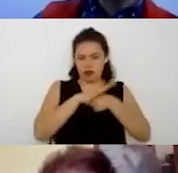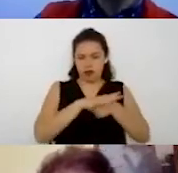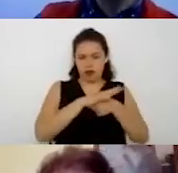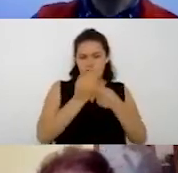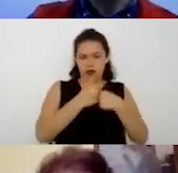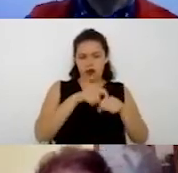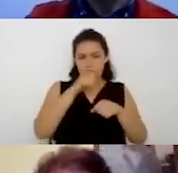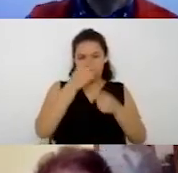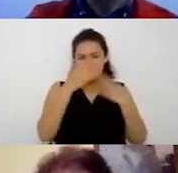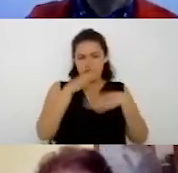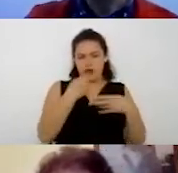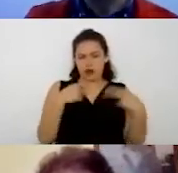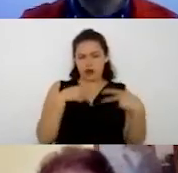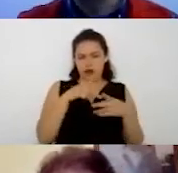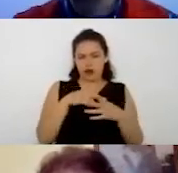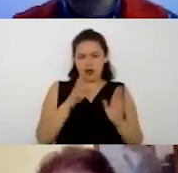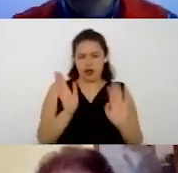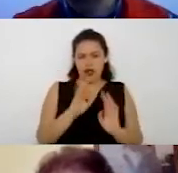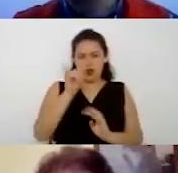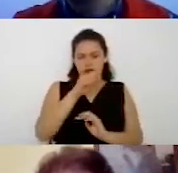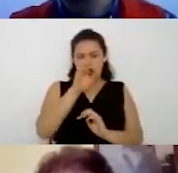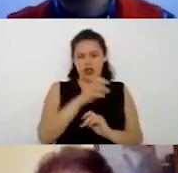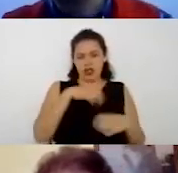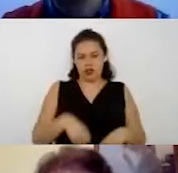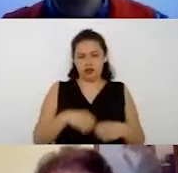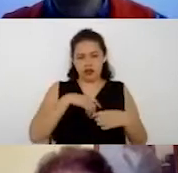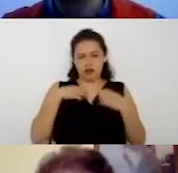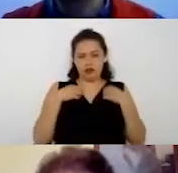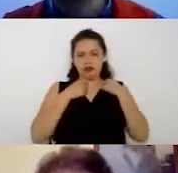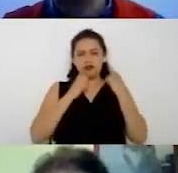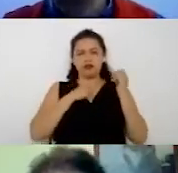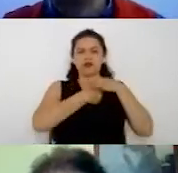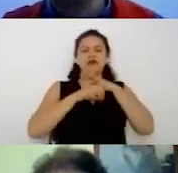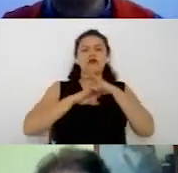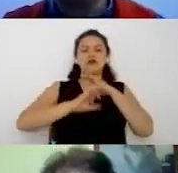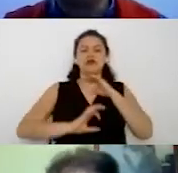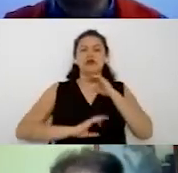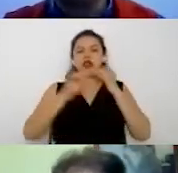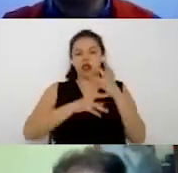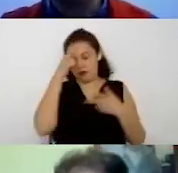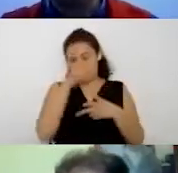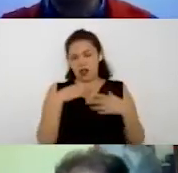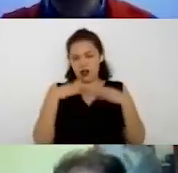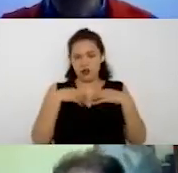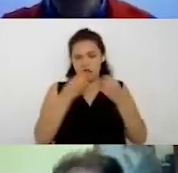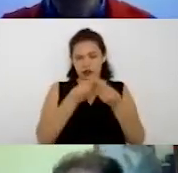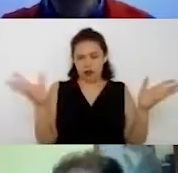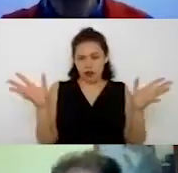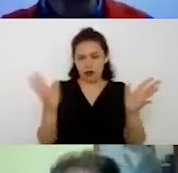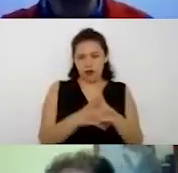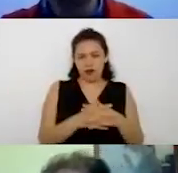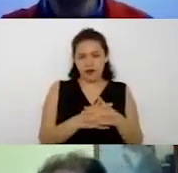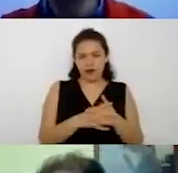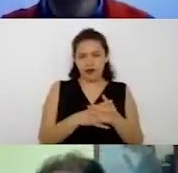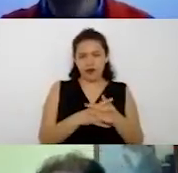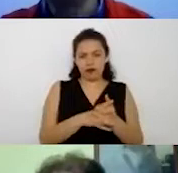la persona. A lo mejor trae el cinturón, la camisa muy abotonada, yo qué sé. ¿Ok? A eso nos referimos con soltar ropas. Ahora bien,